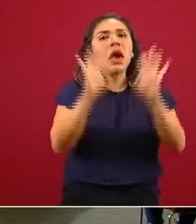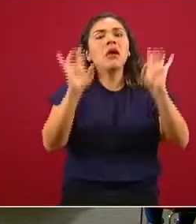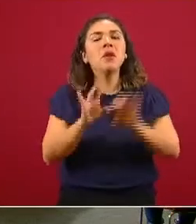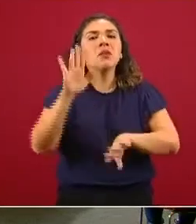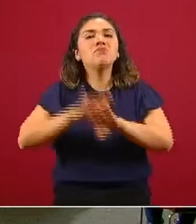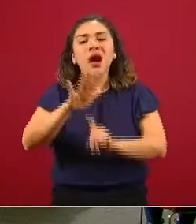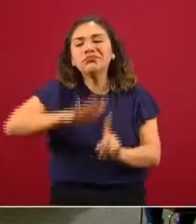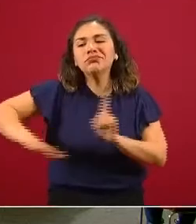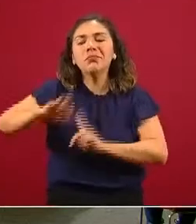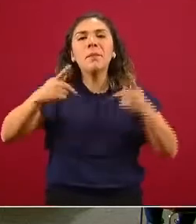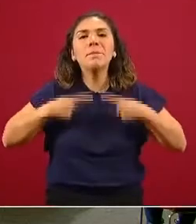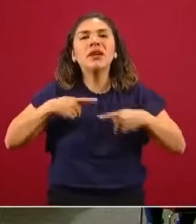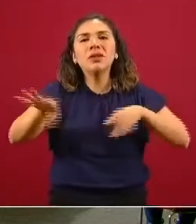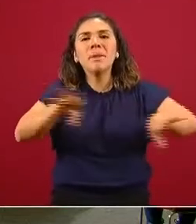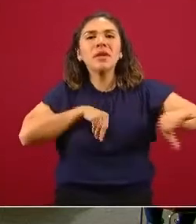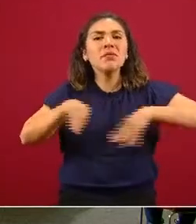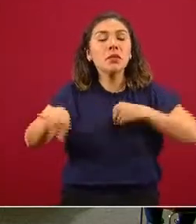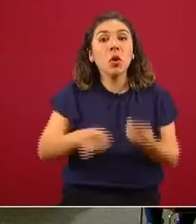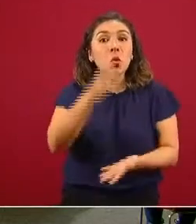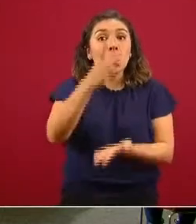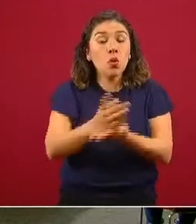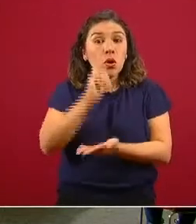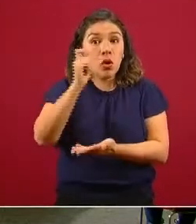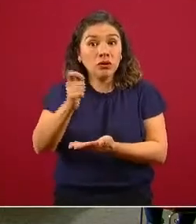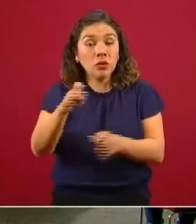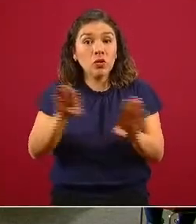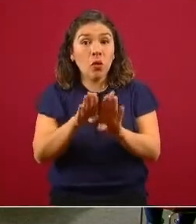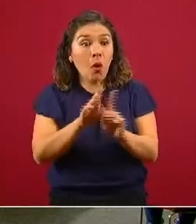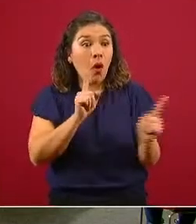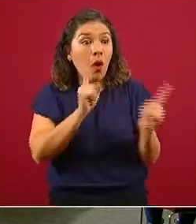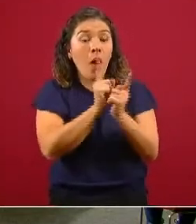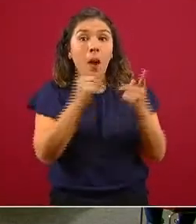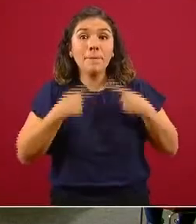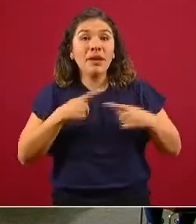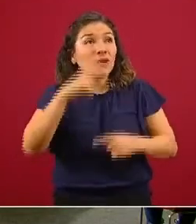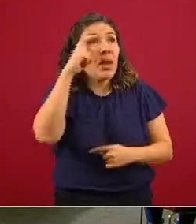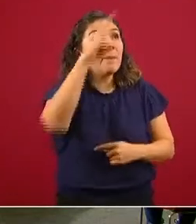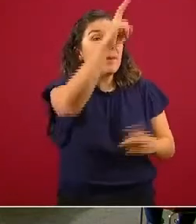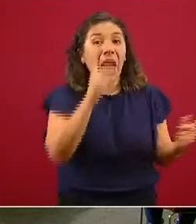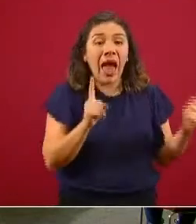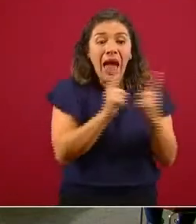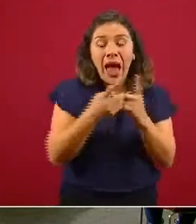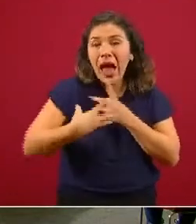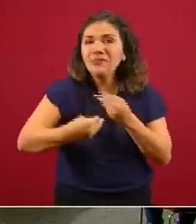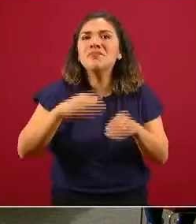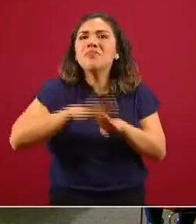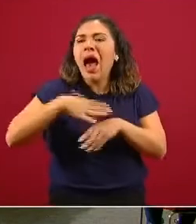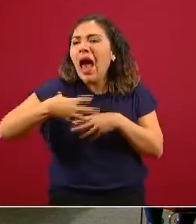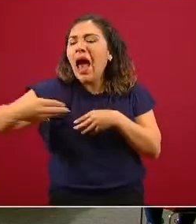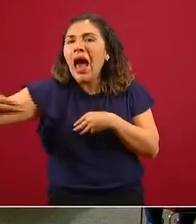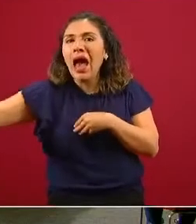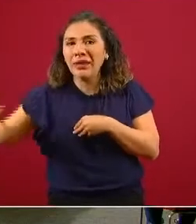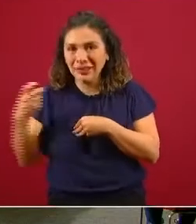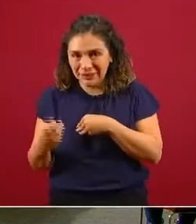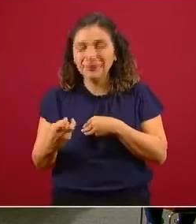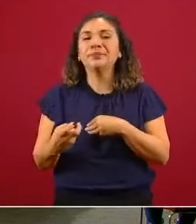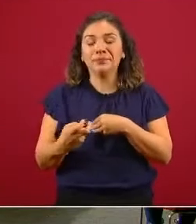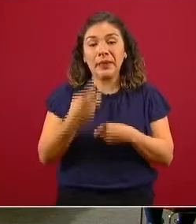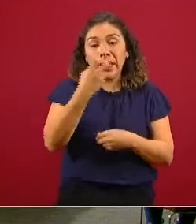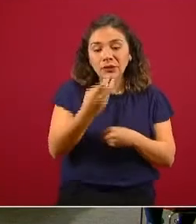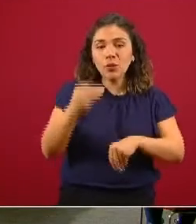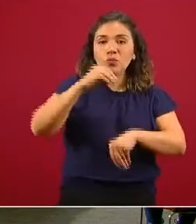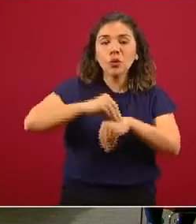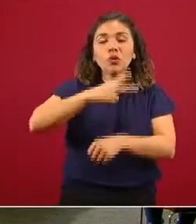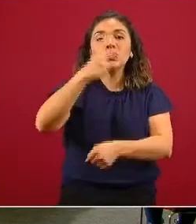son comunitarios, ya no están solo en el entorno inmediato de los individuos. Y aquí se incorporó un